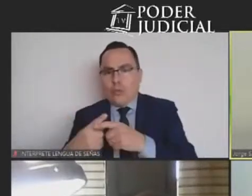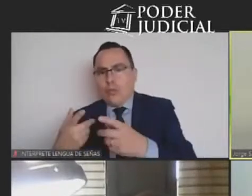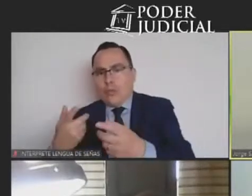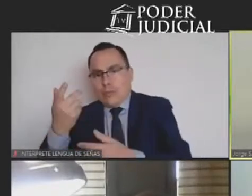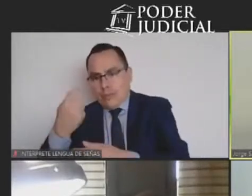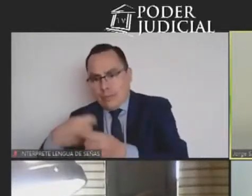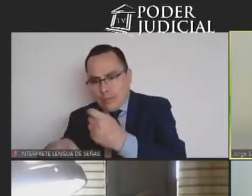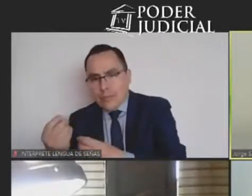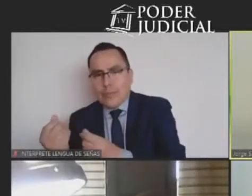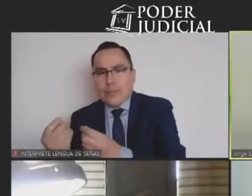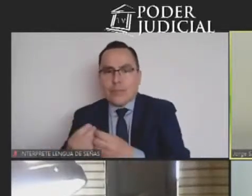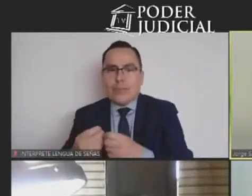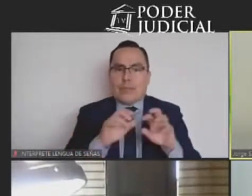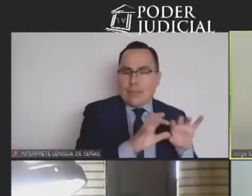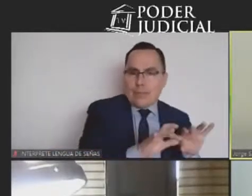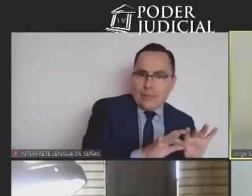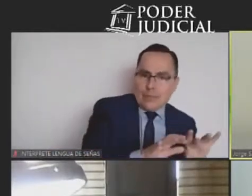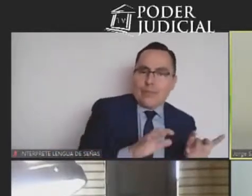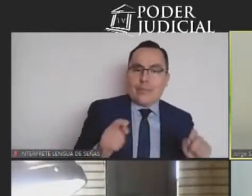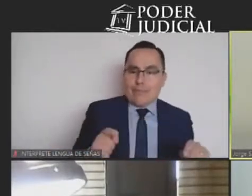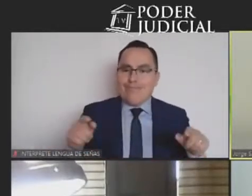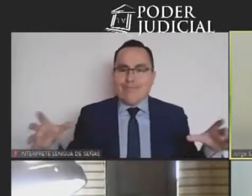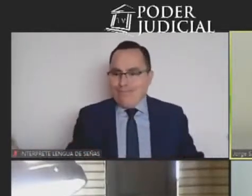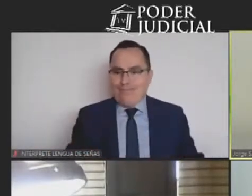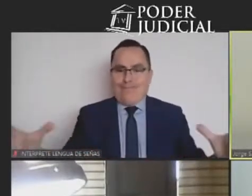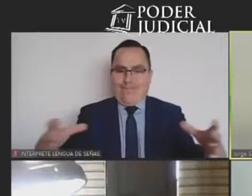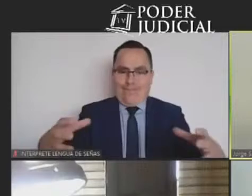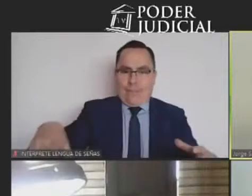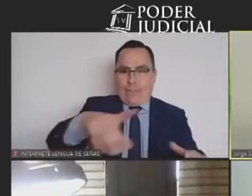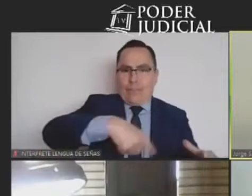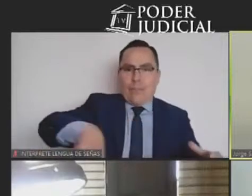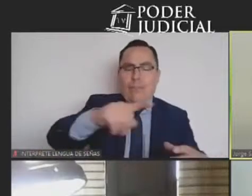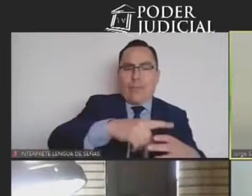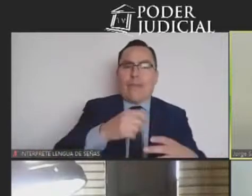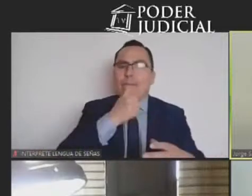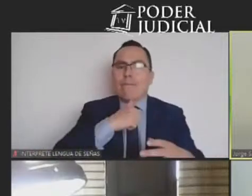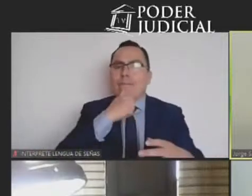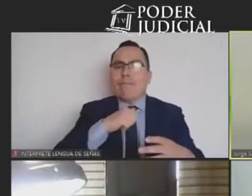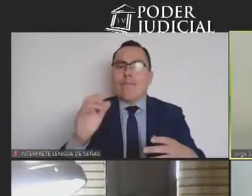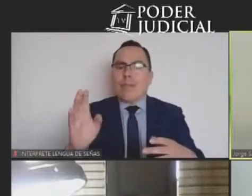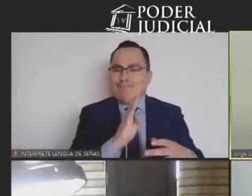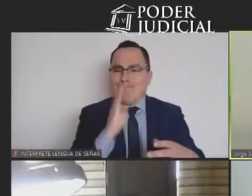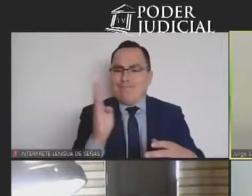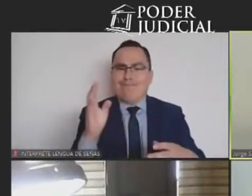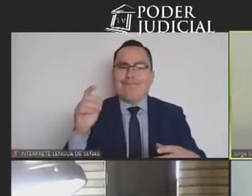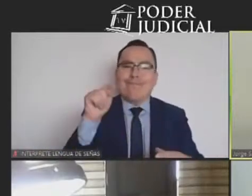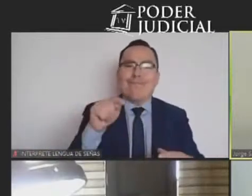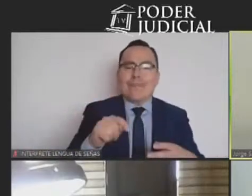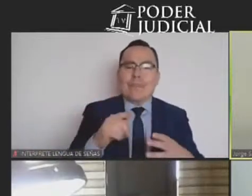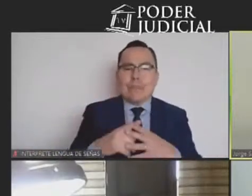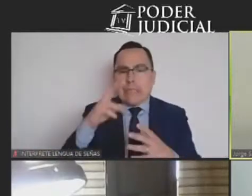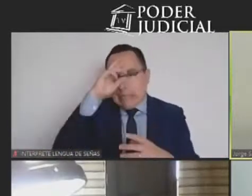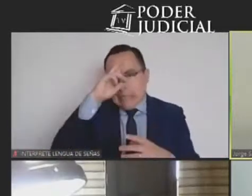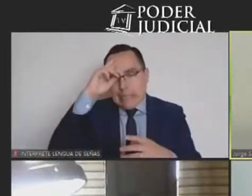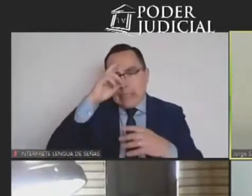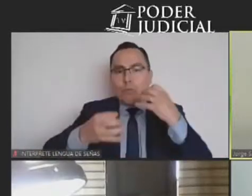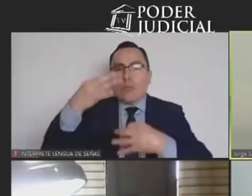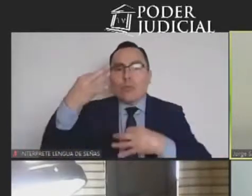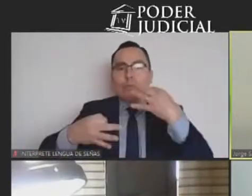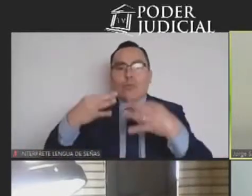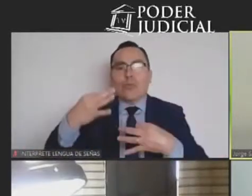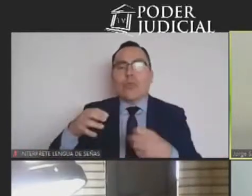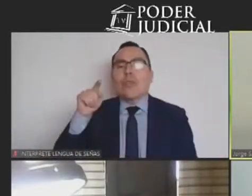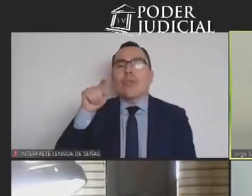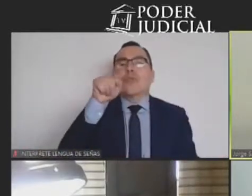administrativo, requieren de fundamentación a fin de asegurar su racionalidad y justicia, en su